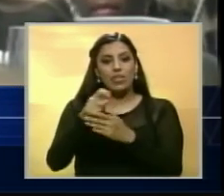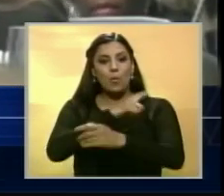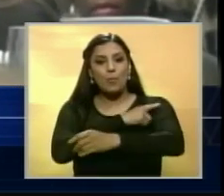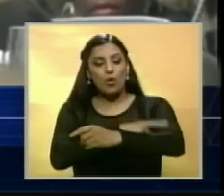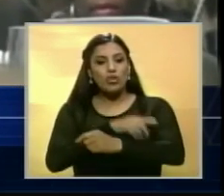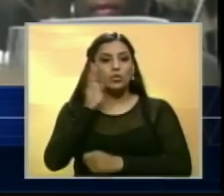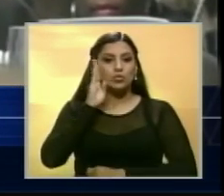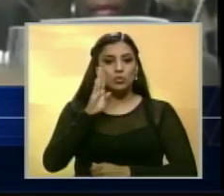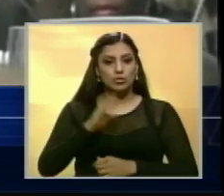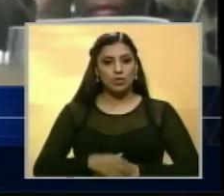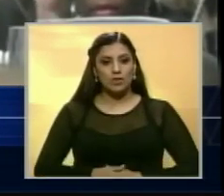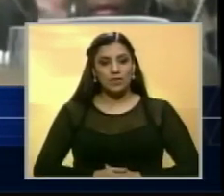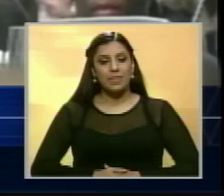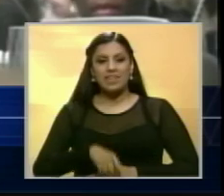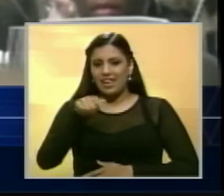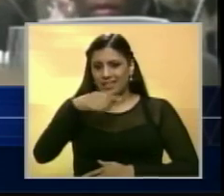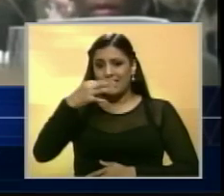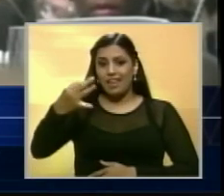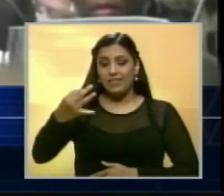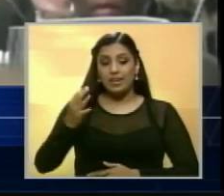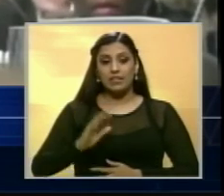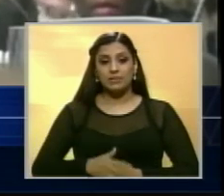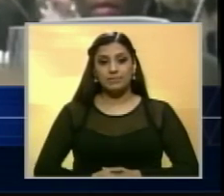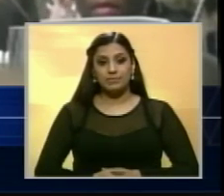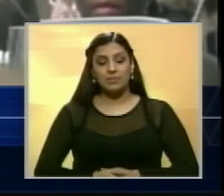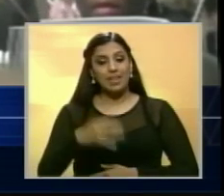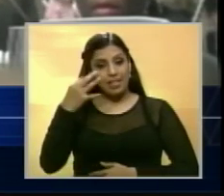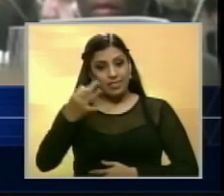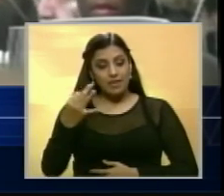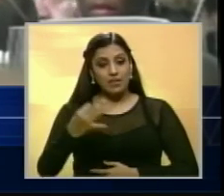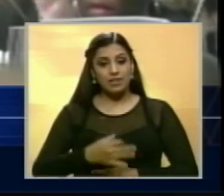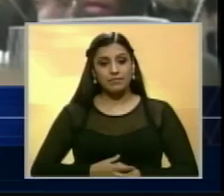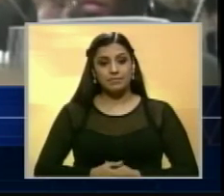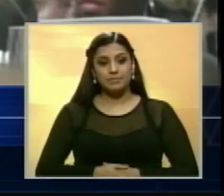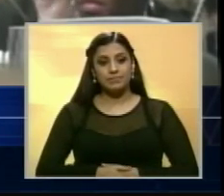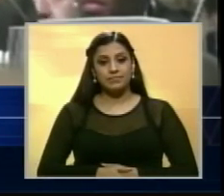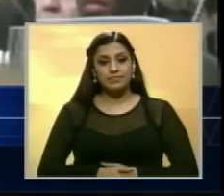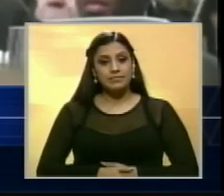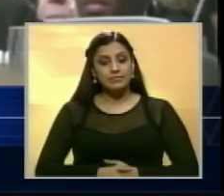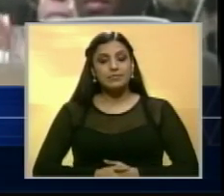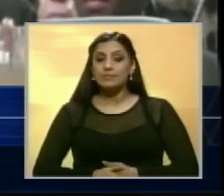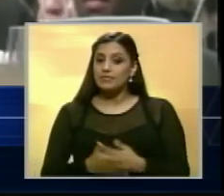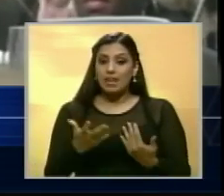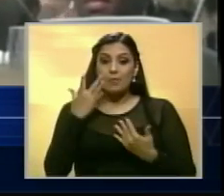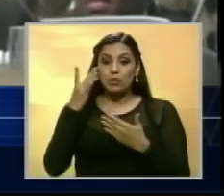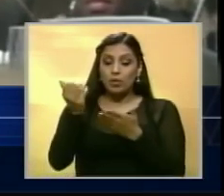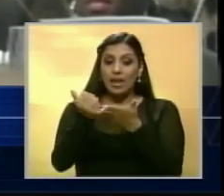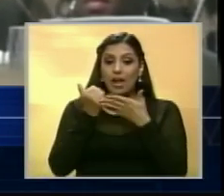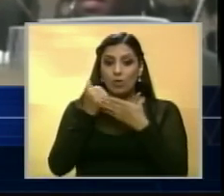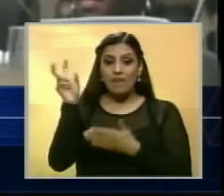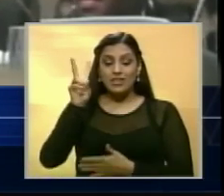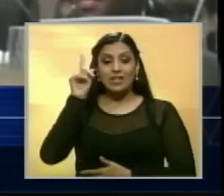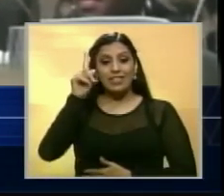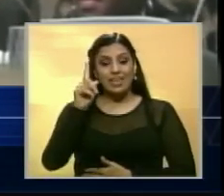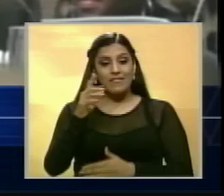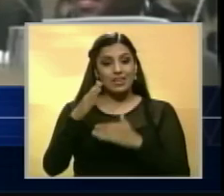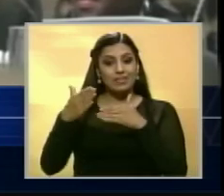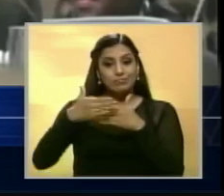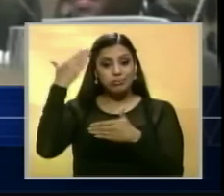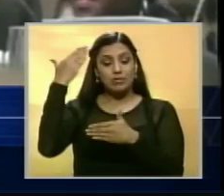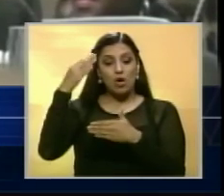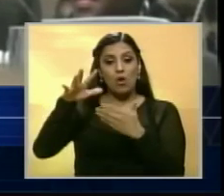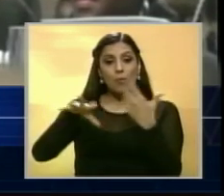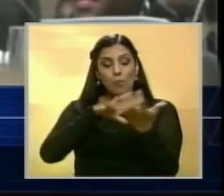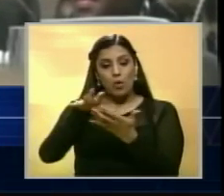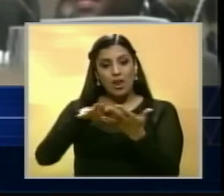poderes mediáticos. Esa es la verdad, esa es la verdad. Si quieren ayudar a Venezuela, levanten el bloqueo